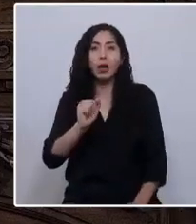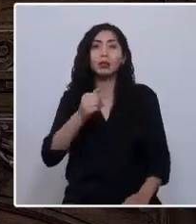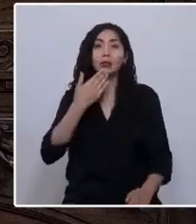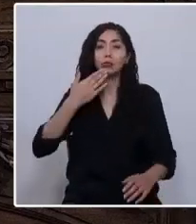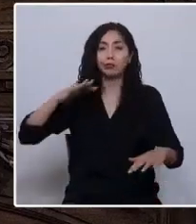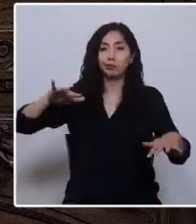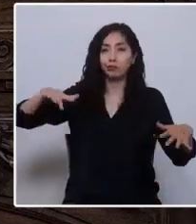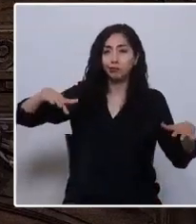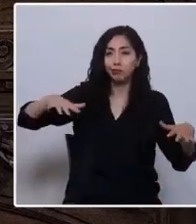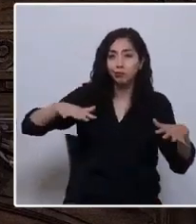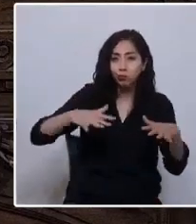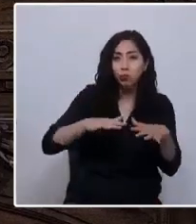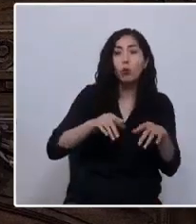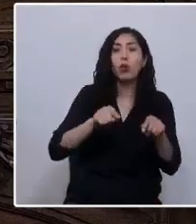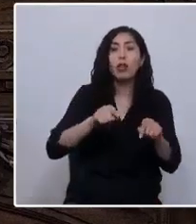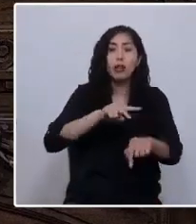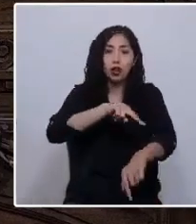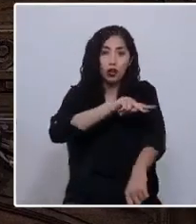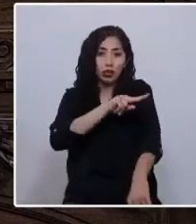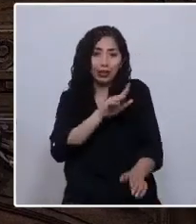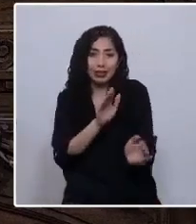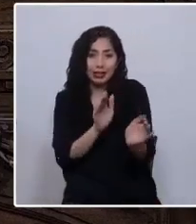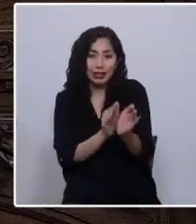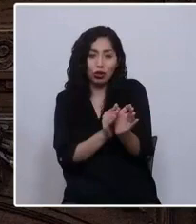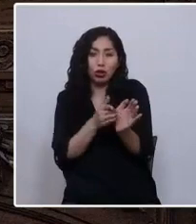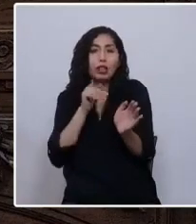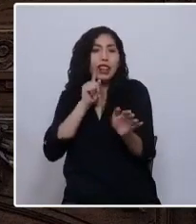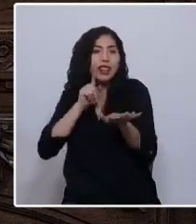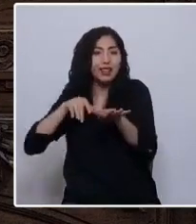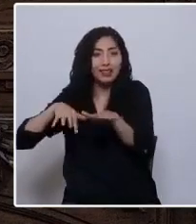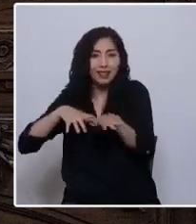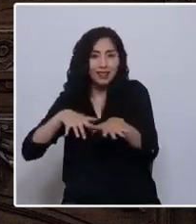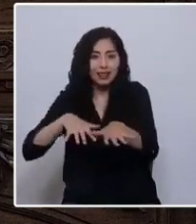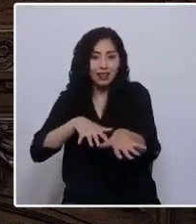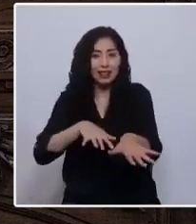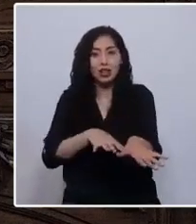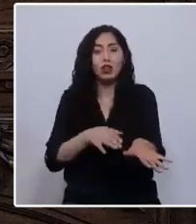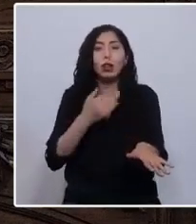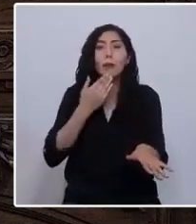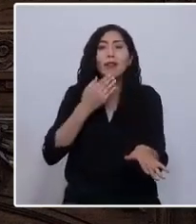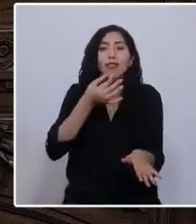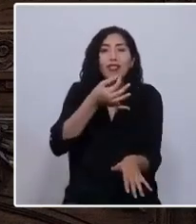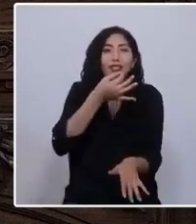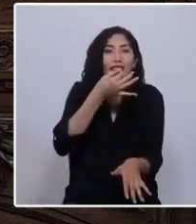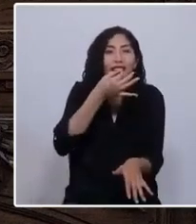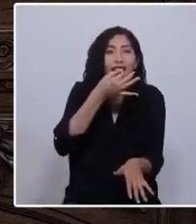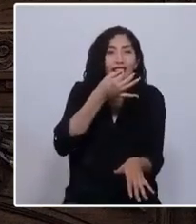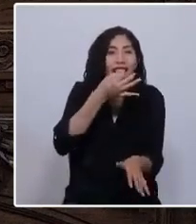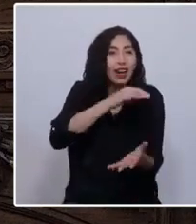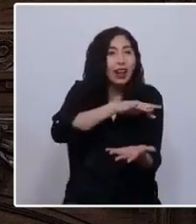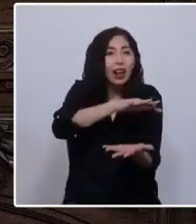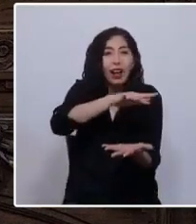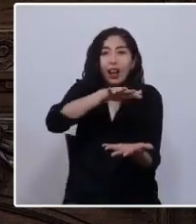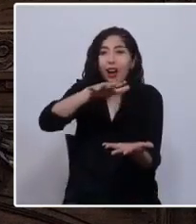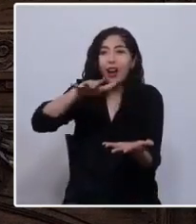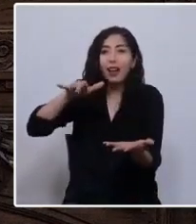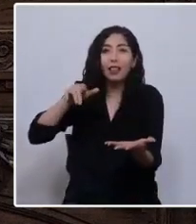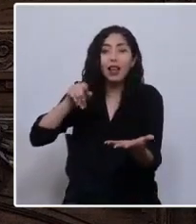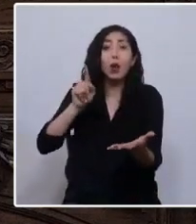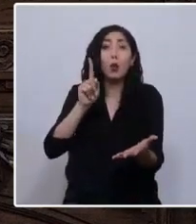chico recorridos por los sagrados ríos que los nombran valles verdes que son para chile la última barrera